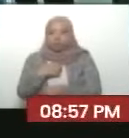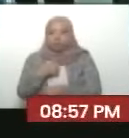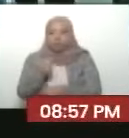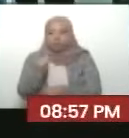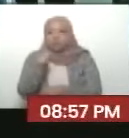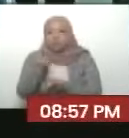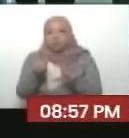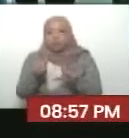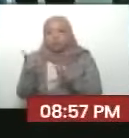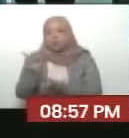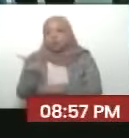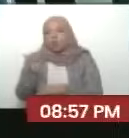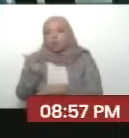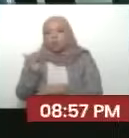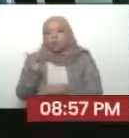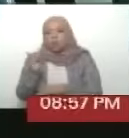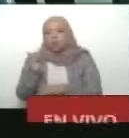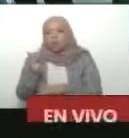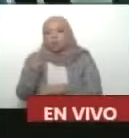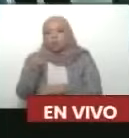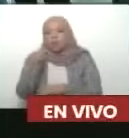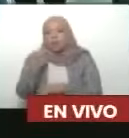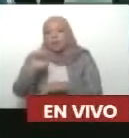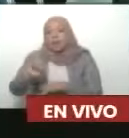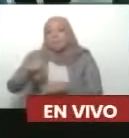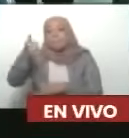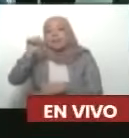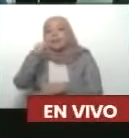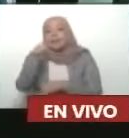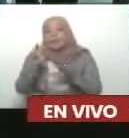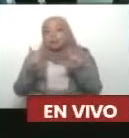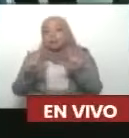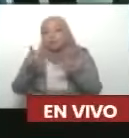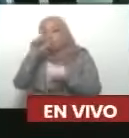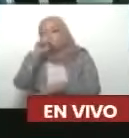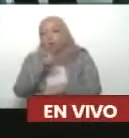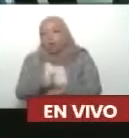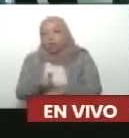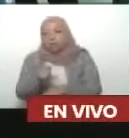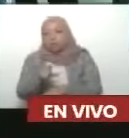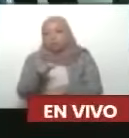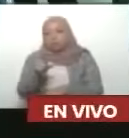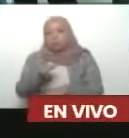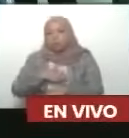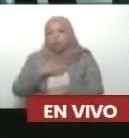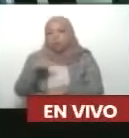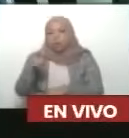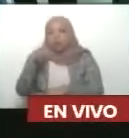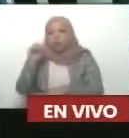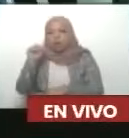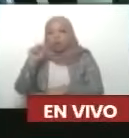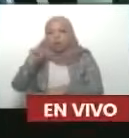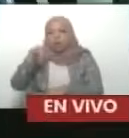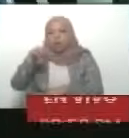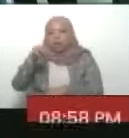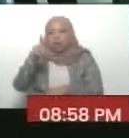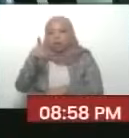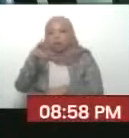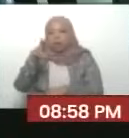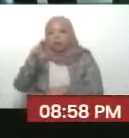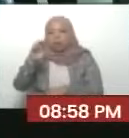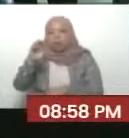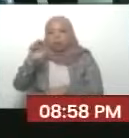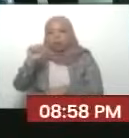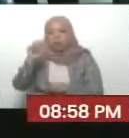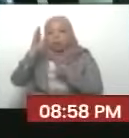Michelle, ¿no? El domingo, tú sí puedes, Andrea. ¿Por qué los que nos